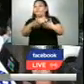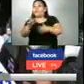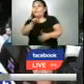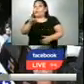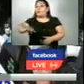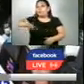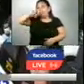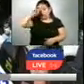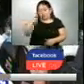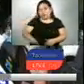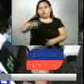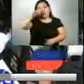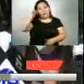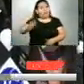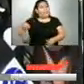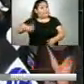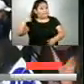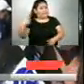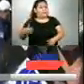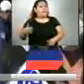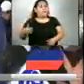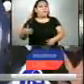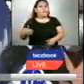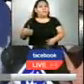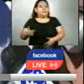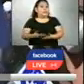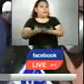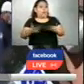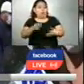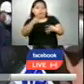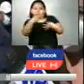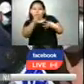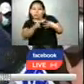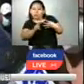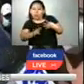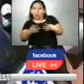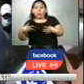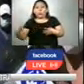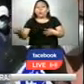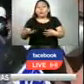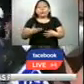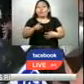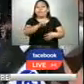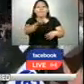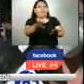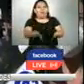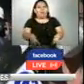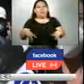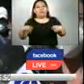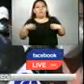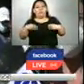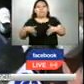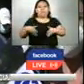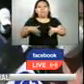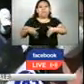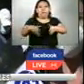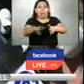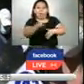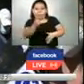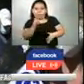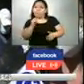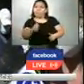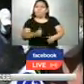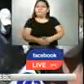mejor esfuerzo, su mejor trabajo y que haya todo con detalle. Es decir, nosotros no vamos a permitir que haya una calle sin resolver.